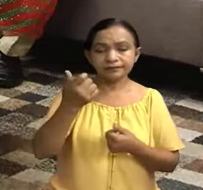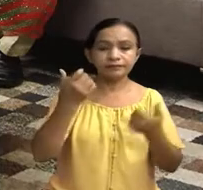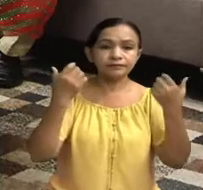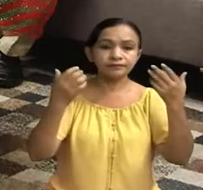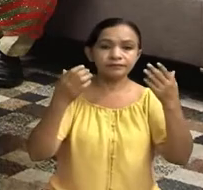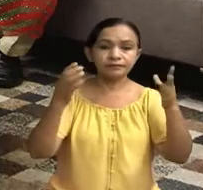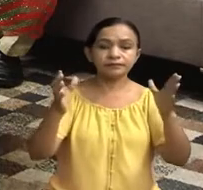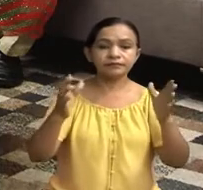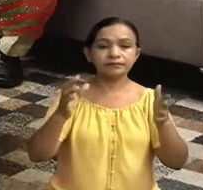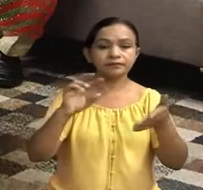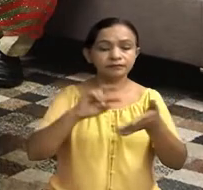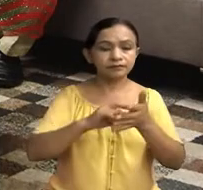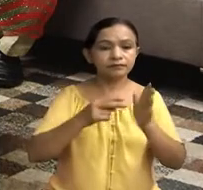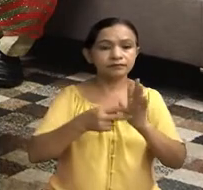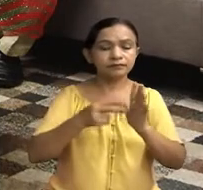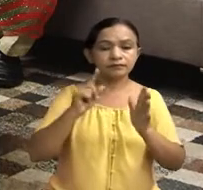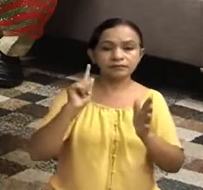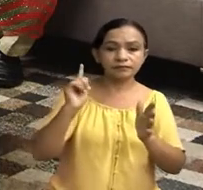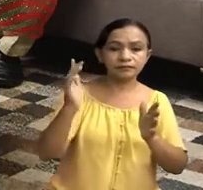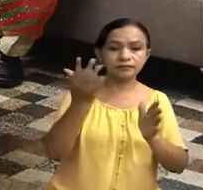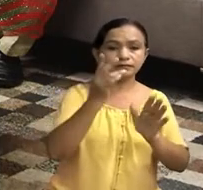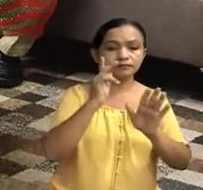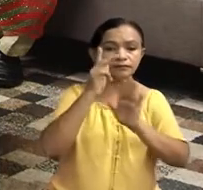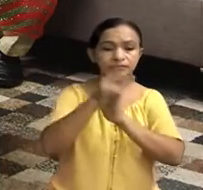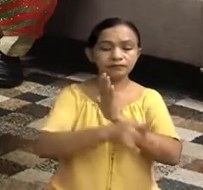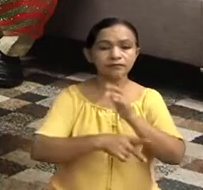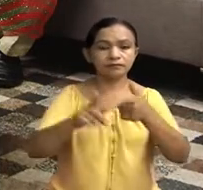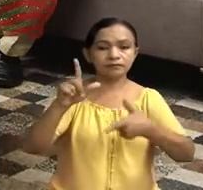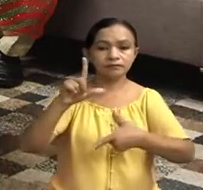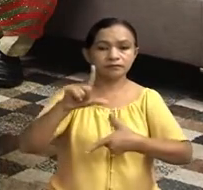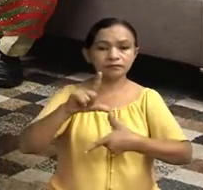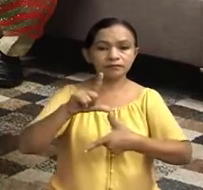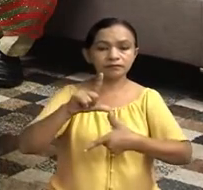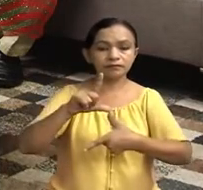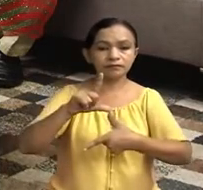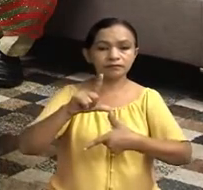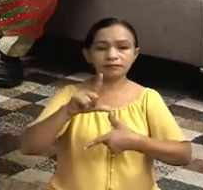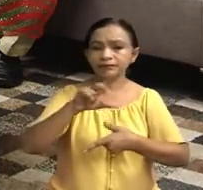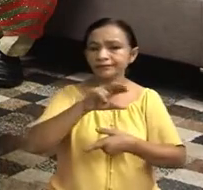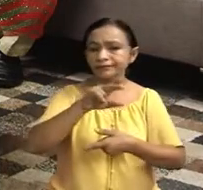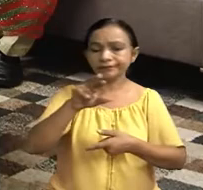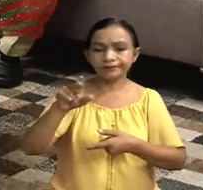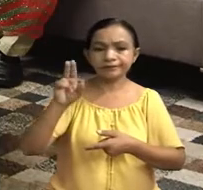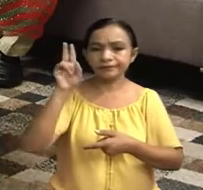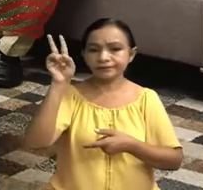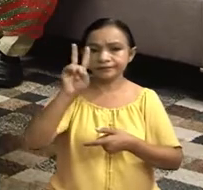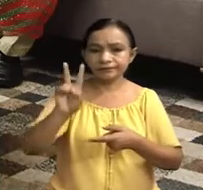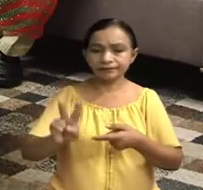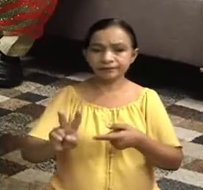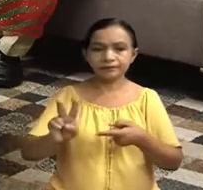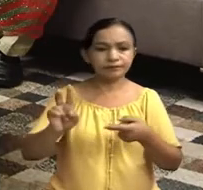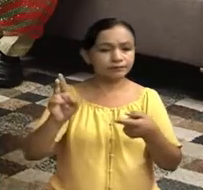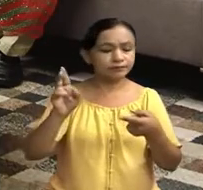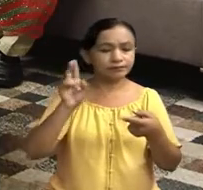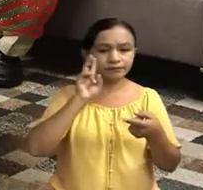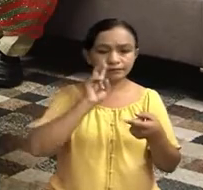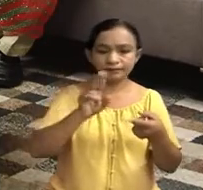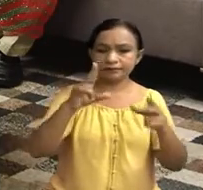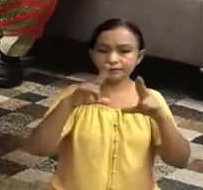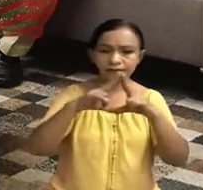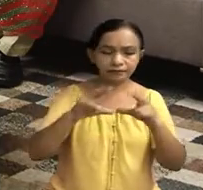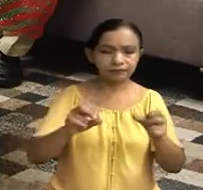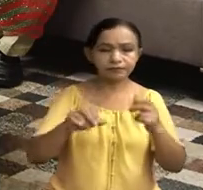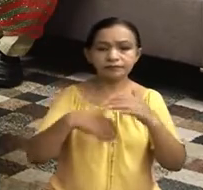perspectivas para lo que implica todos los países de América Latina, porque el guión va a ser el mismo. Lo vimos en Venezuela con las guarimbas, lo vimos en Nicaragua